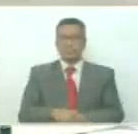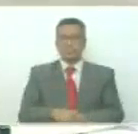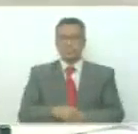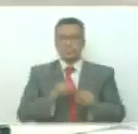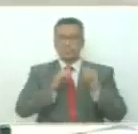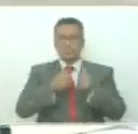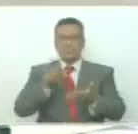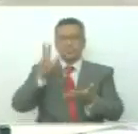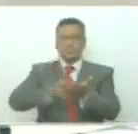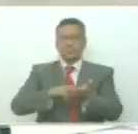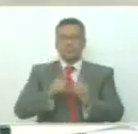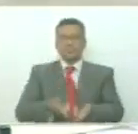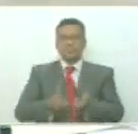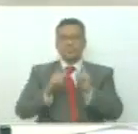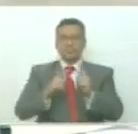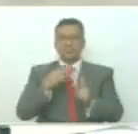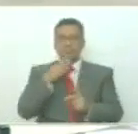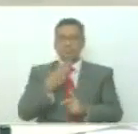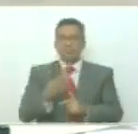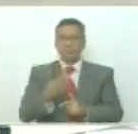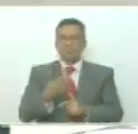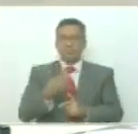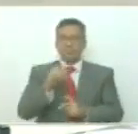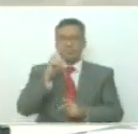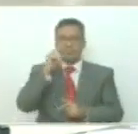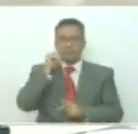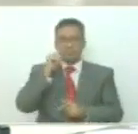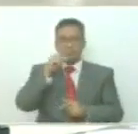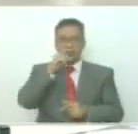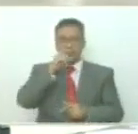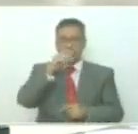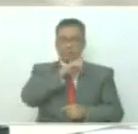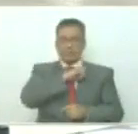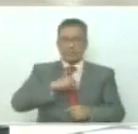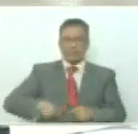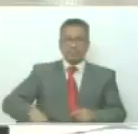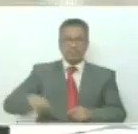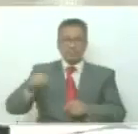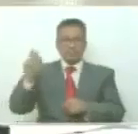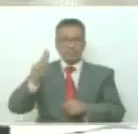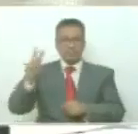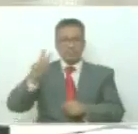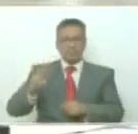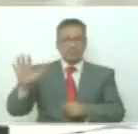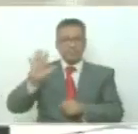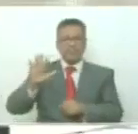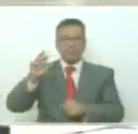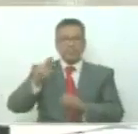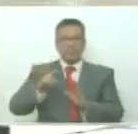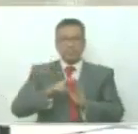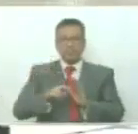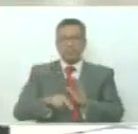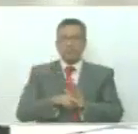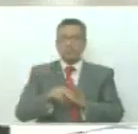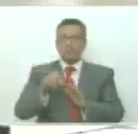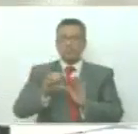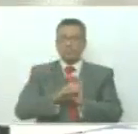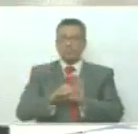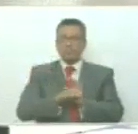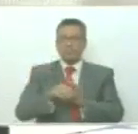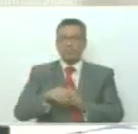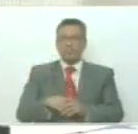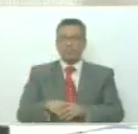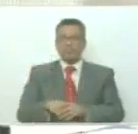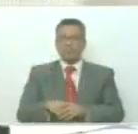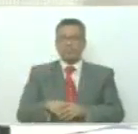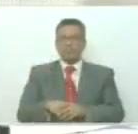declara aprobada la autorización solicitada por el ciudadano Nicolás Maduro Moros, presidente constitucional de la República Bolivariana de